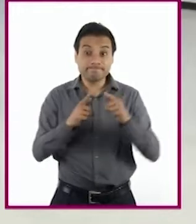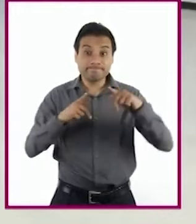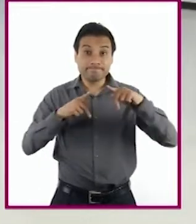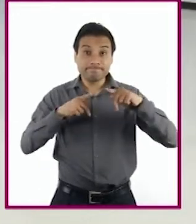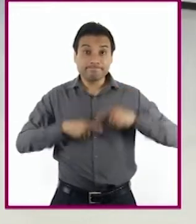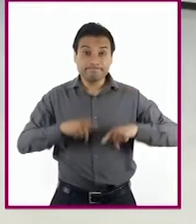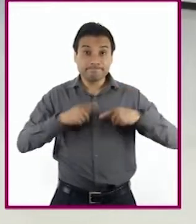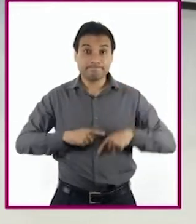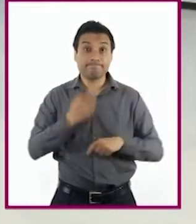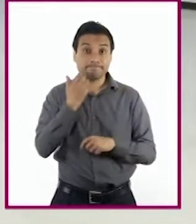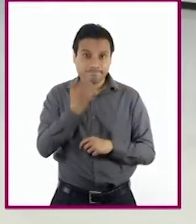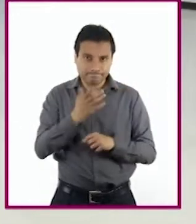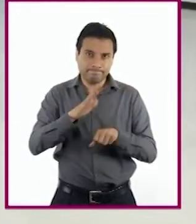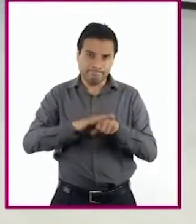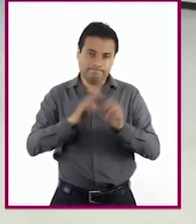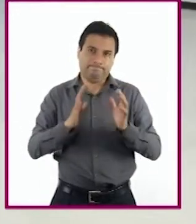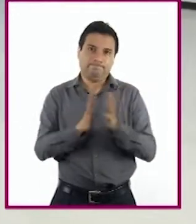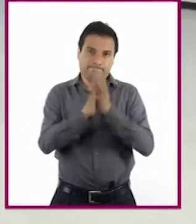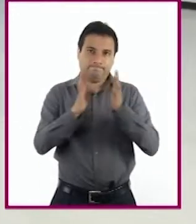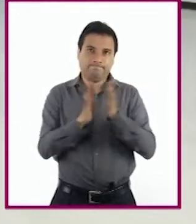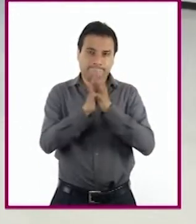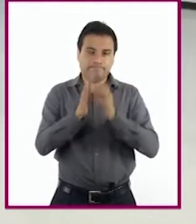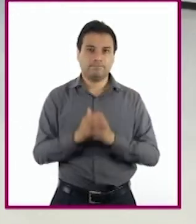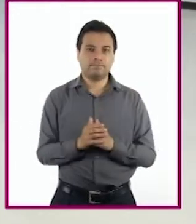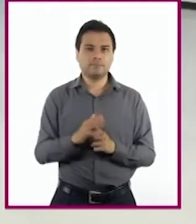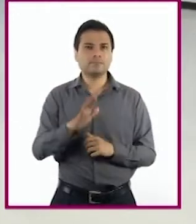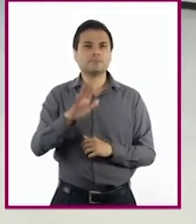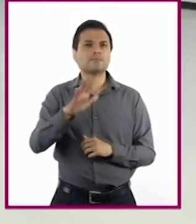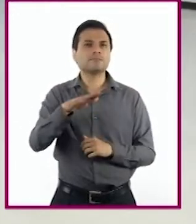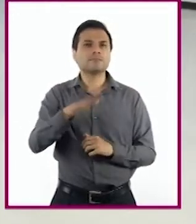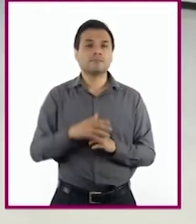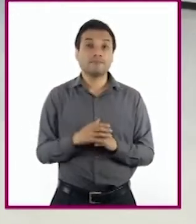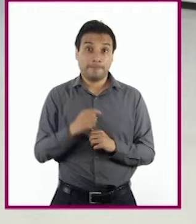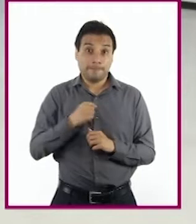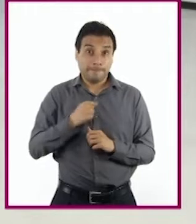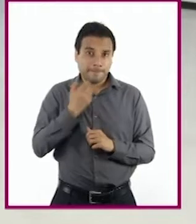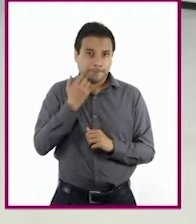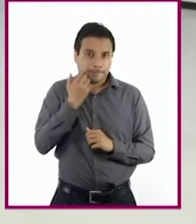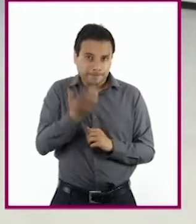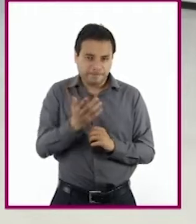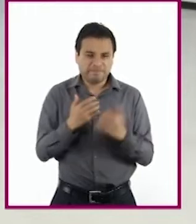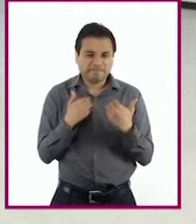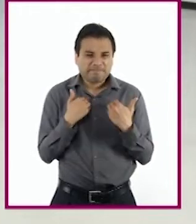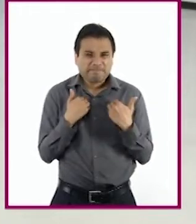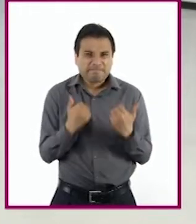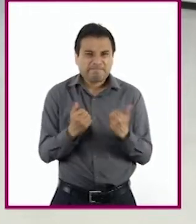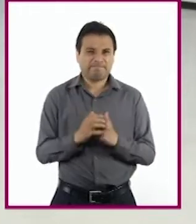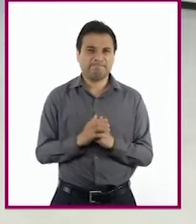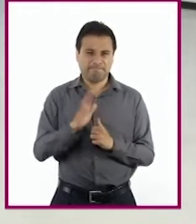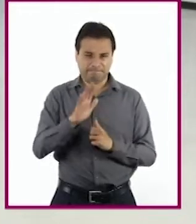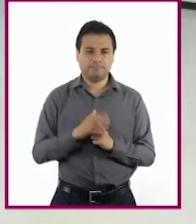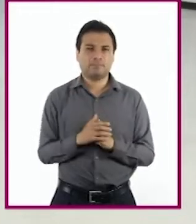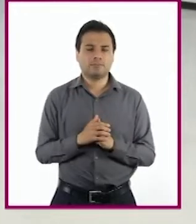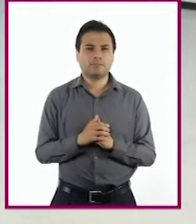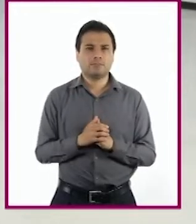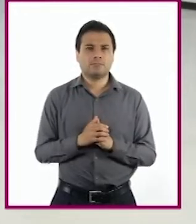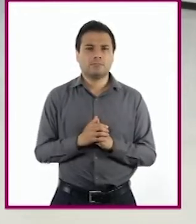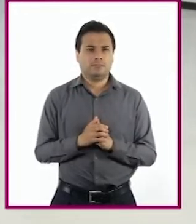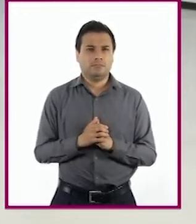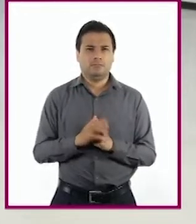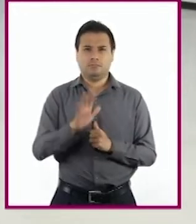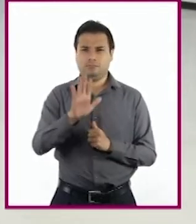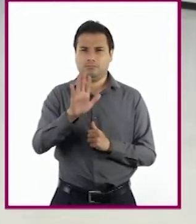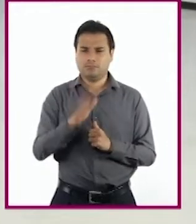una sociedad más democrática. Maestro, a mí me gustaría comprender primero, ¿por qué es tan